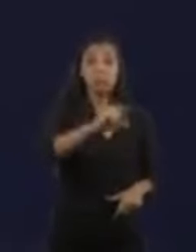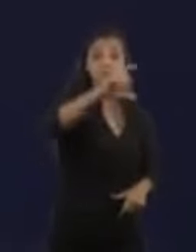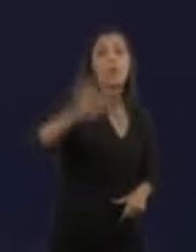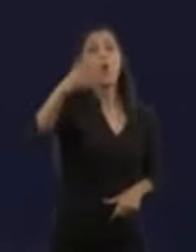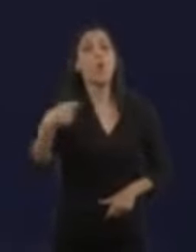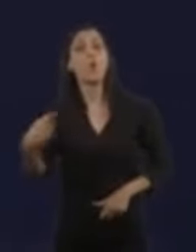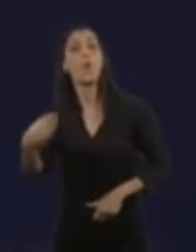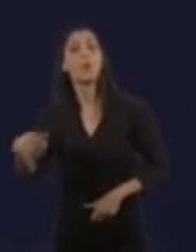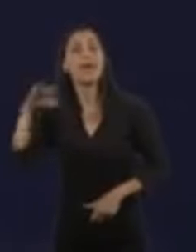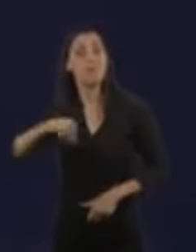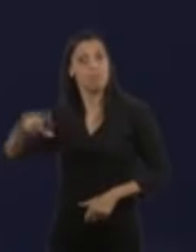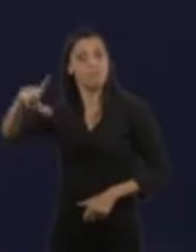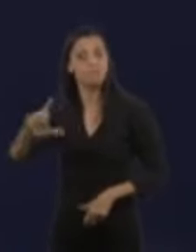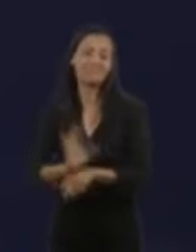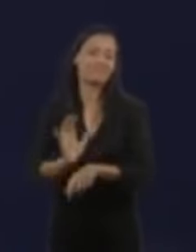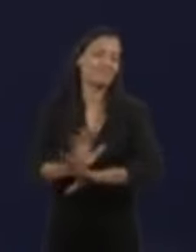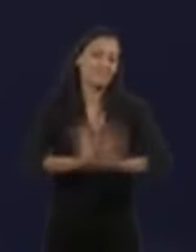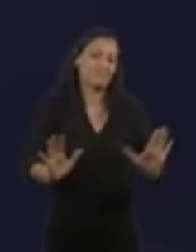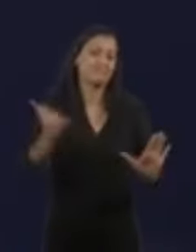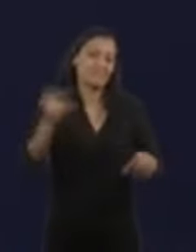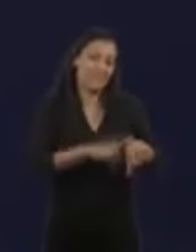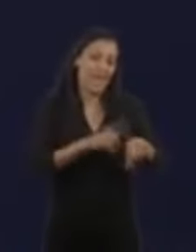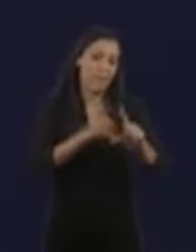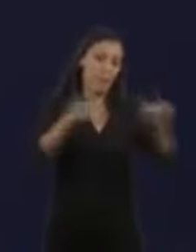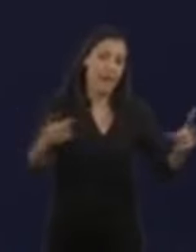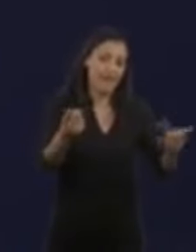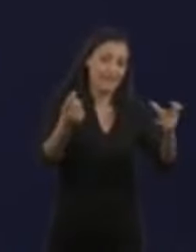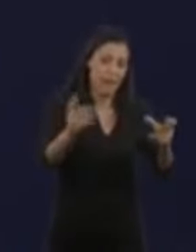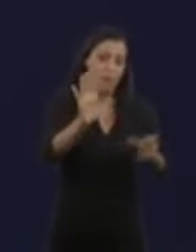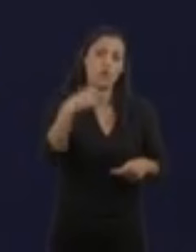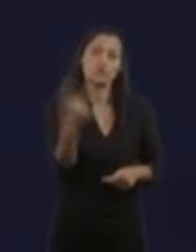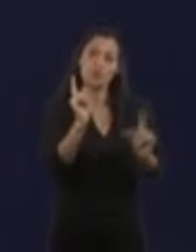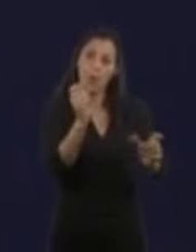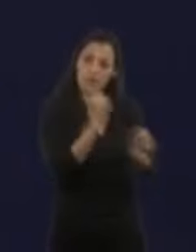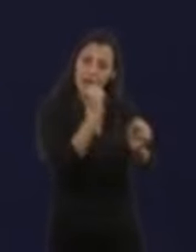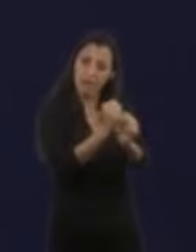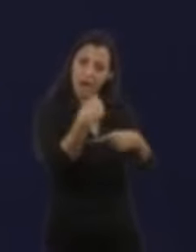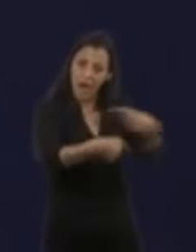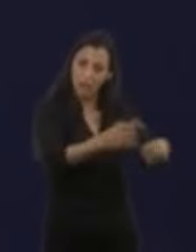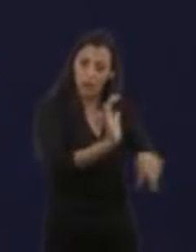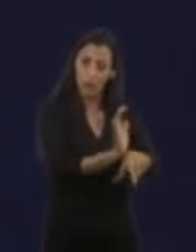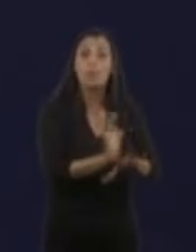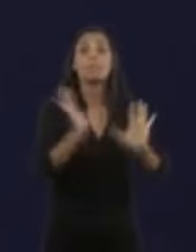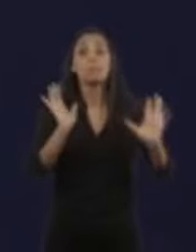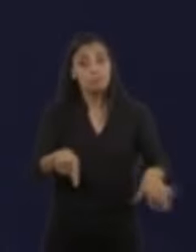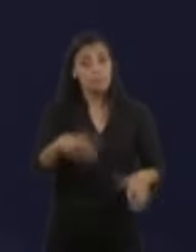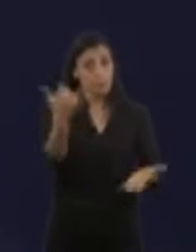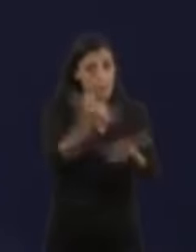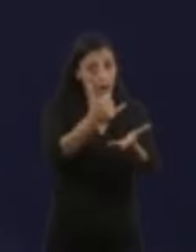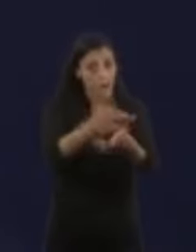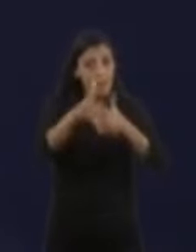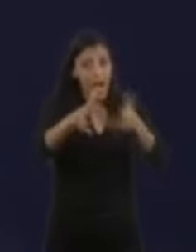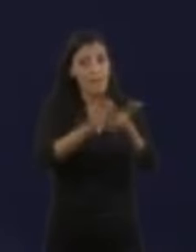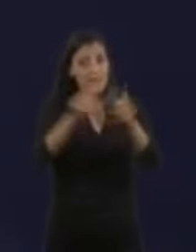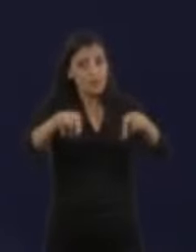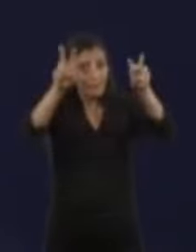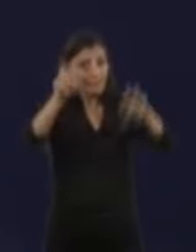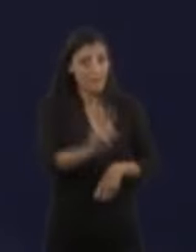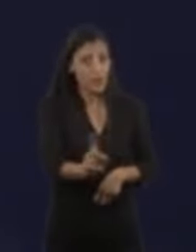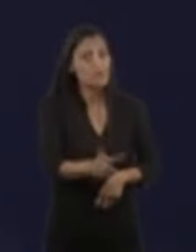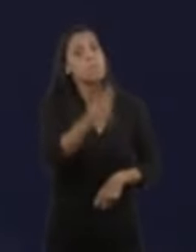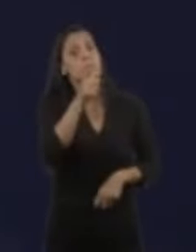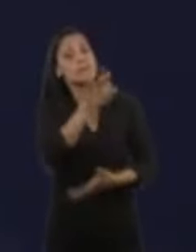10 pero sí estamos haciendo todo para que eso en algún momento ocurra y no es menor hablar de esto porque parece